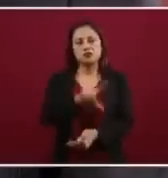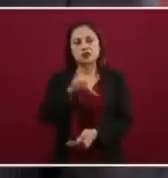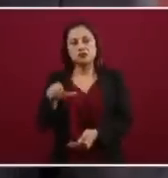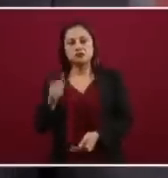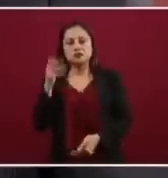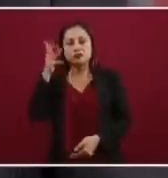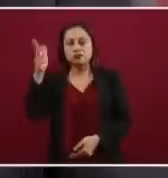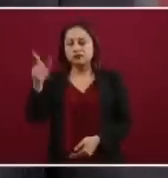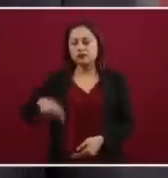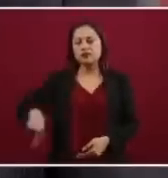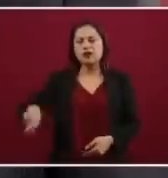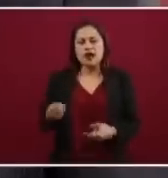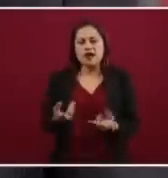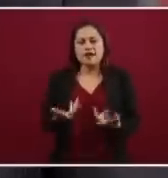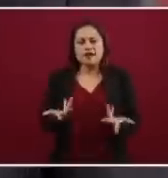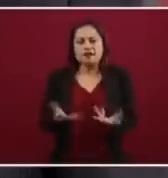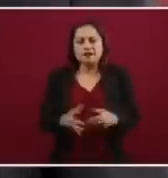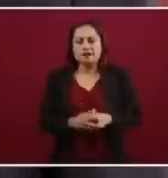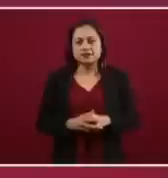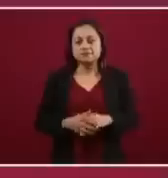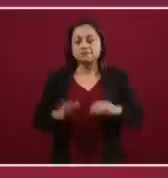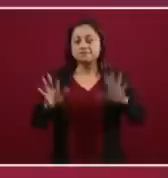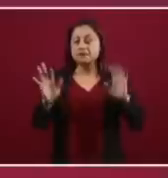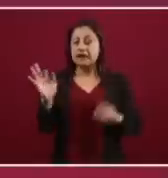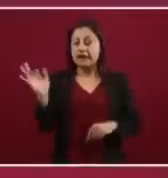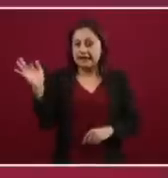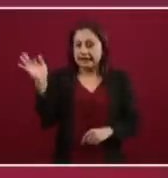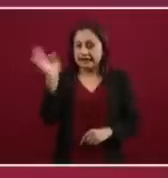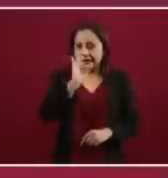Toco madera. Si regresaran,